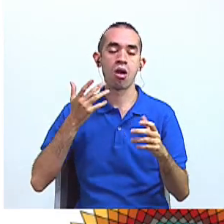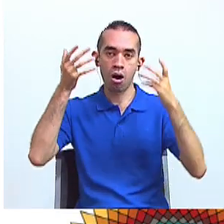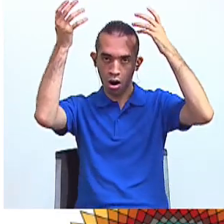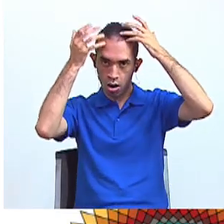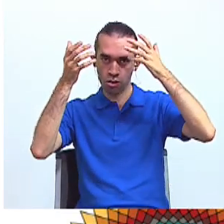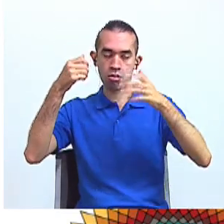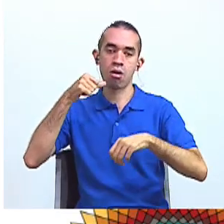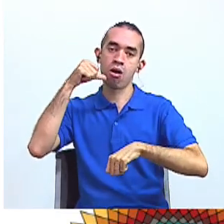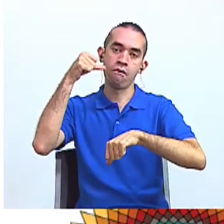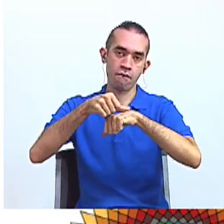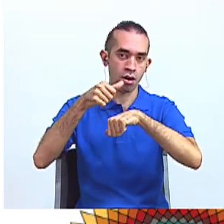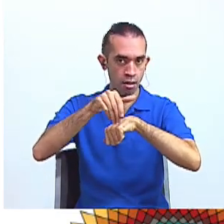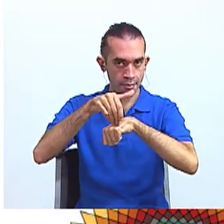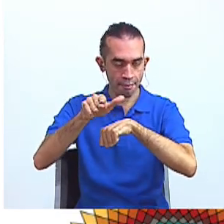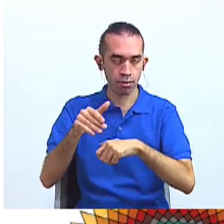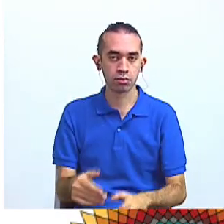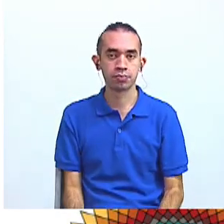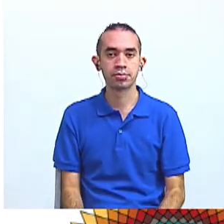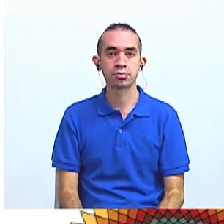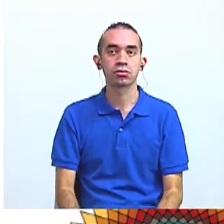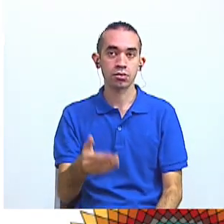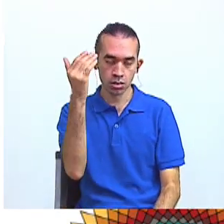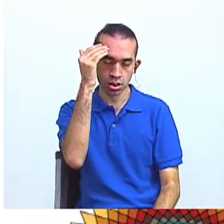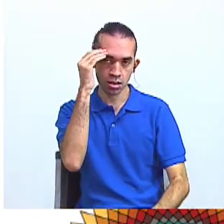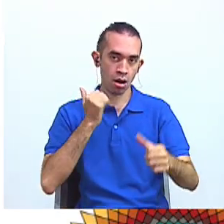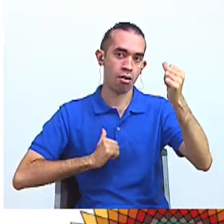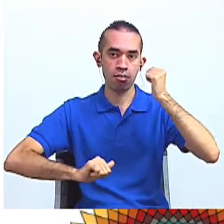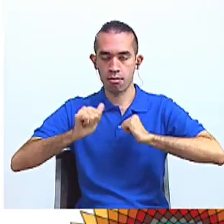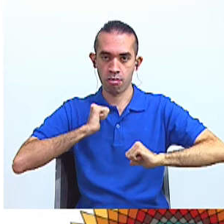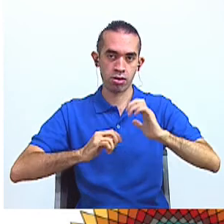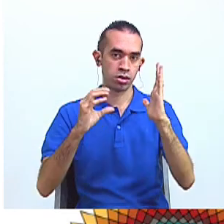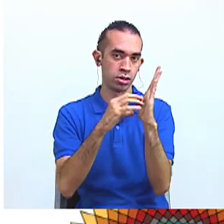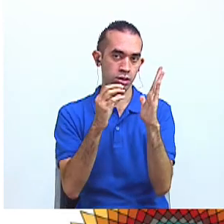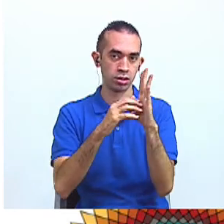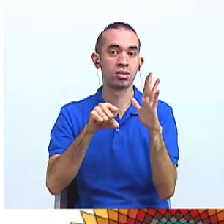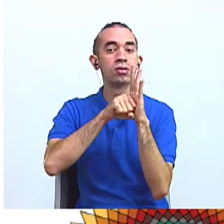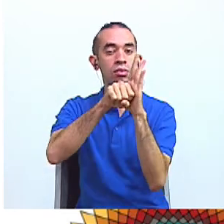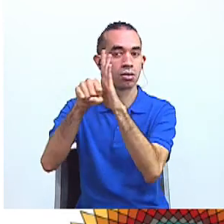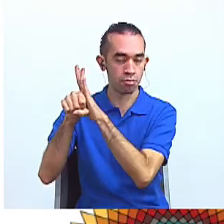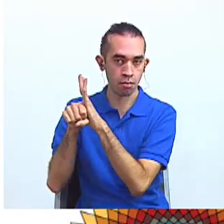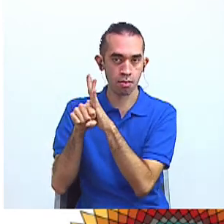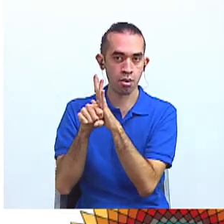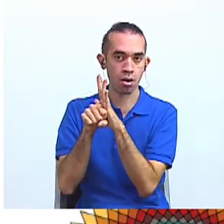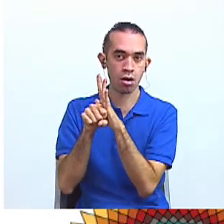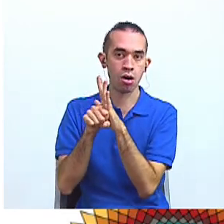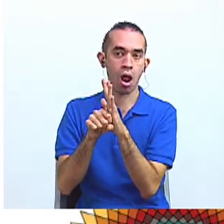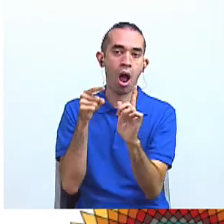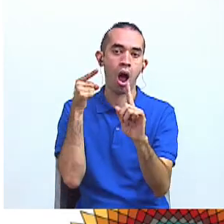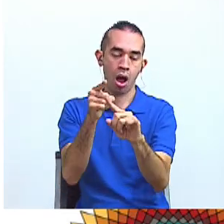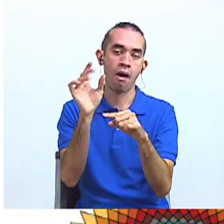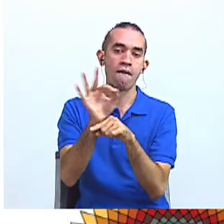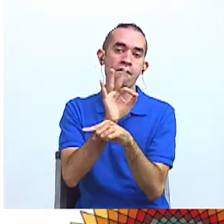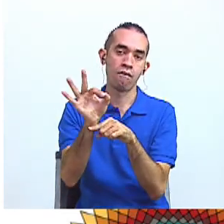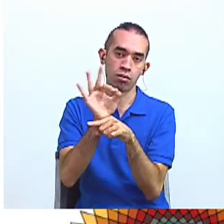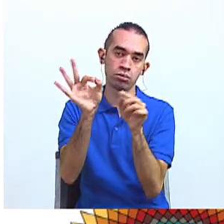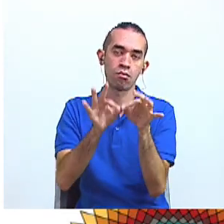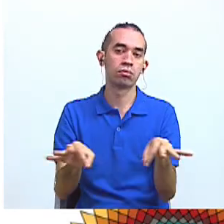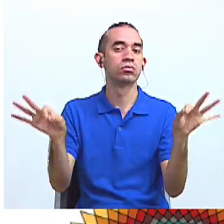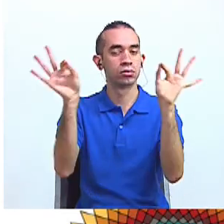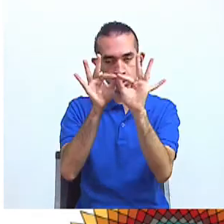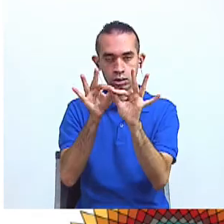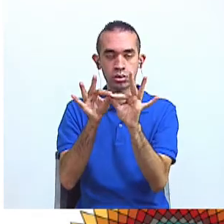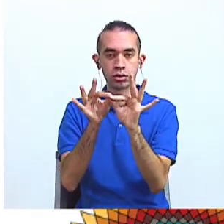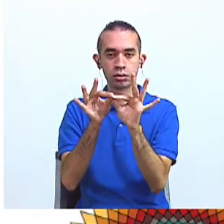Tomemos en cuenta que como texto dramático, los elementos simbólicos cumplen una función muy